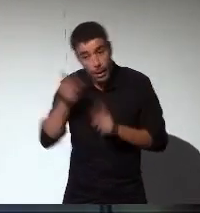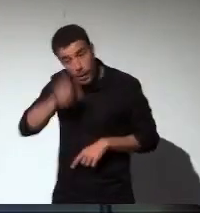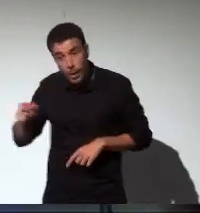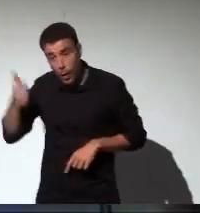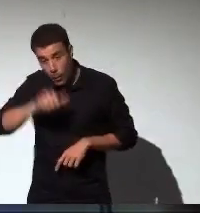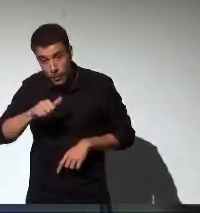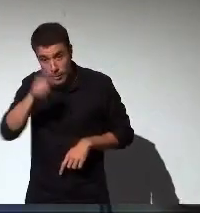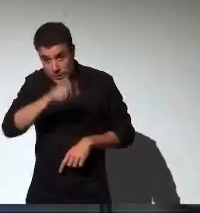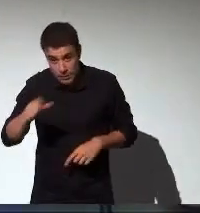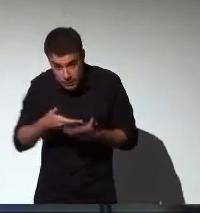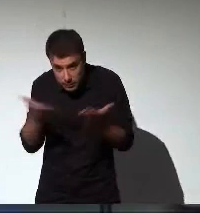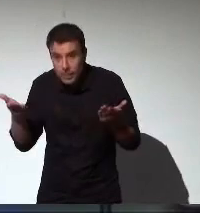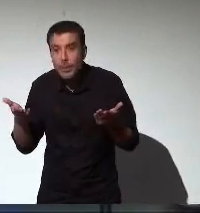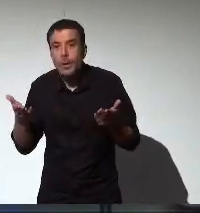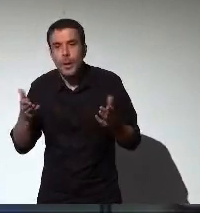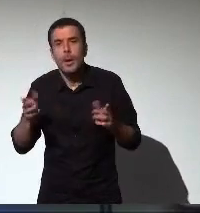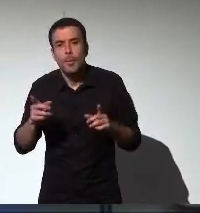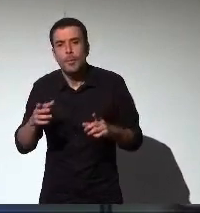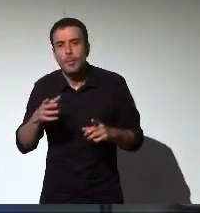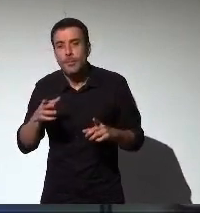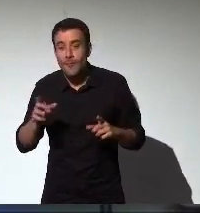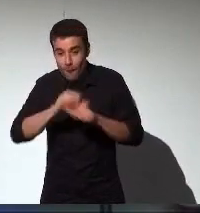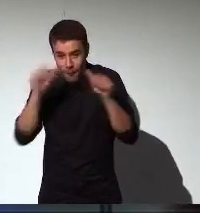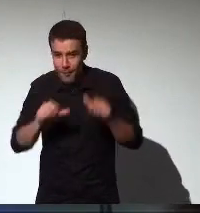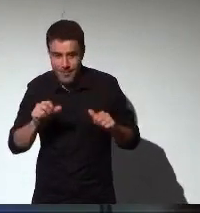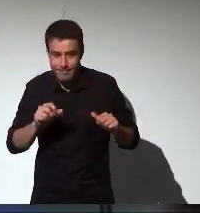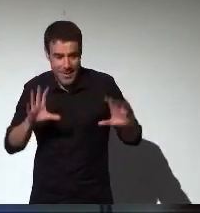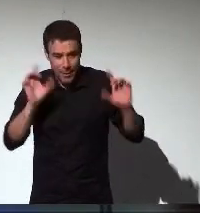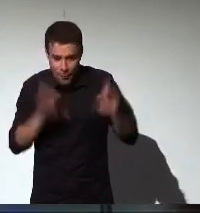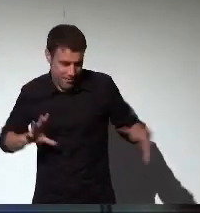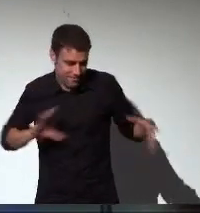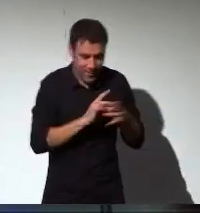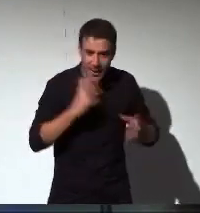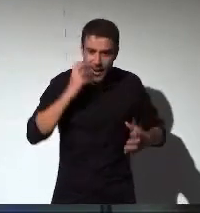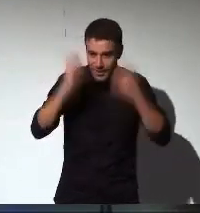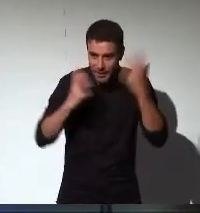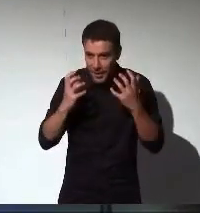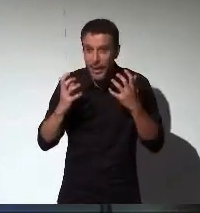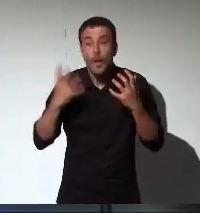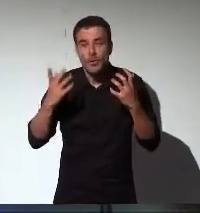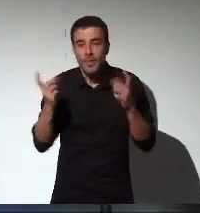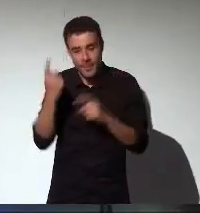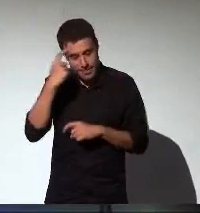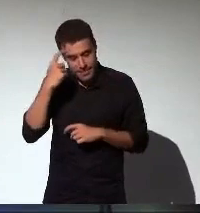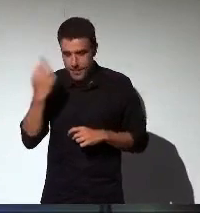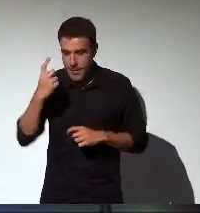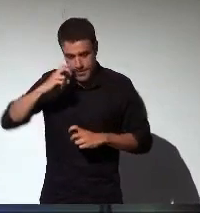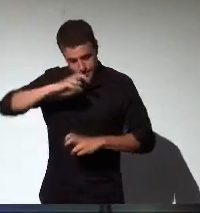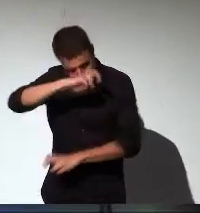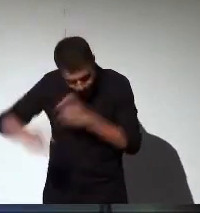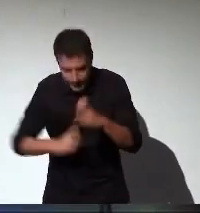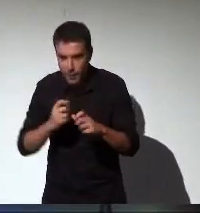el ser humano, está programado de esa forma. Por lo tanto, hay que hacer una reprogramación de